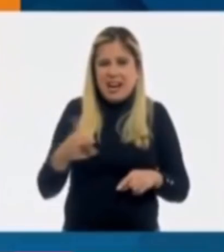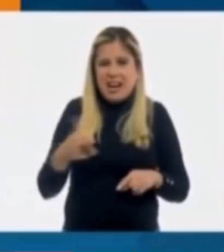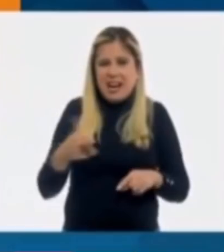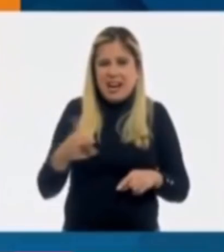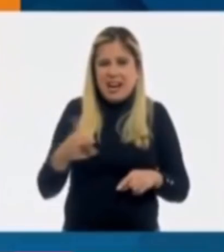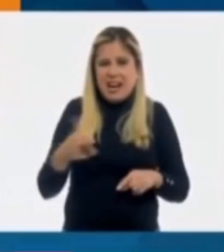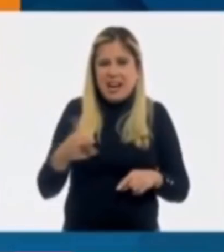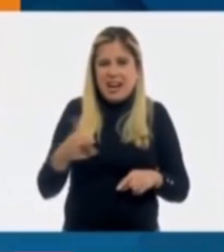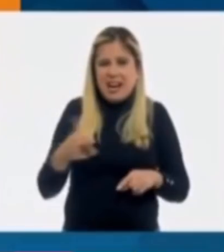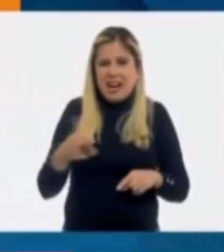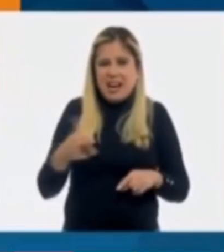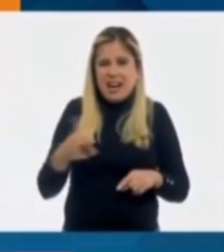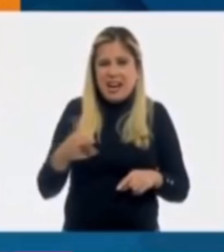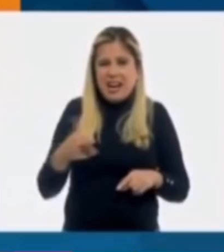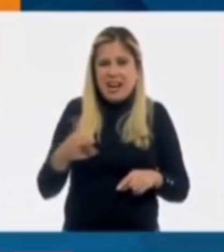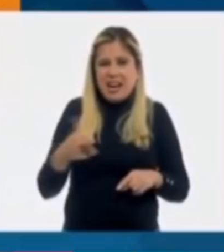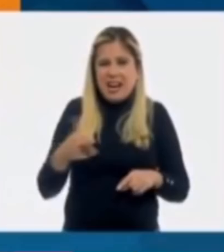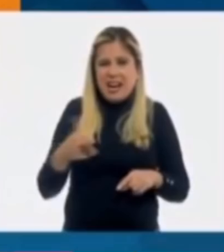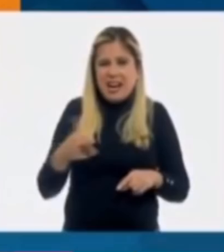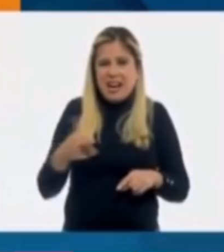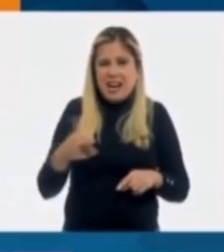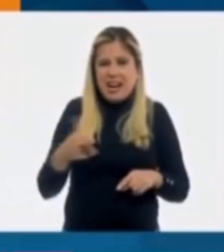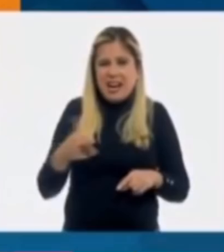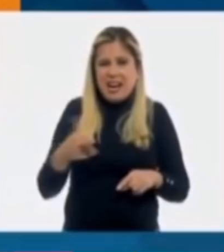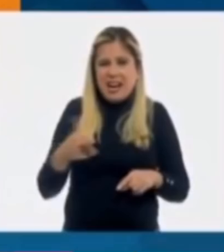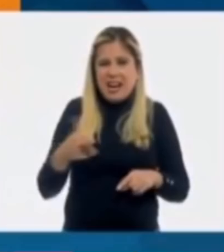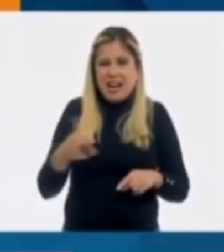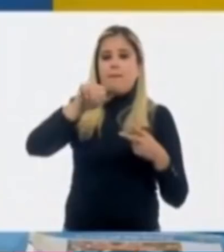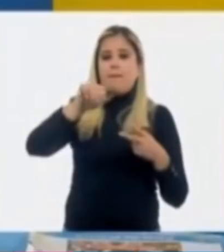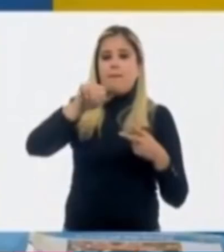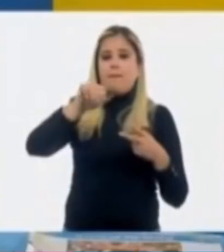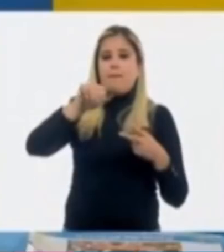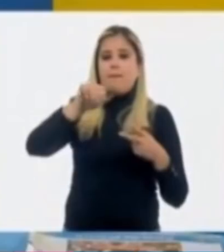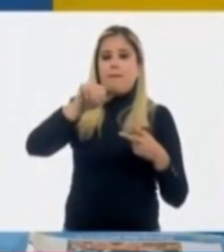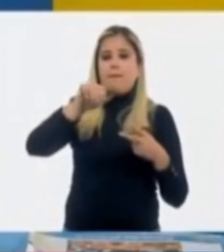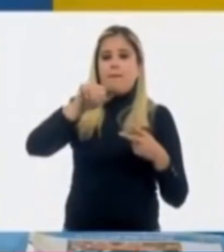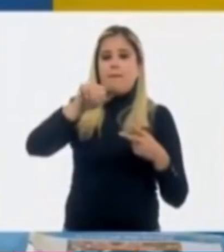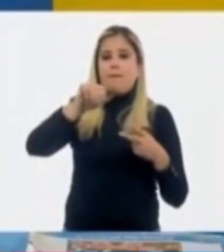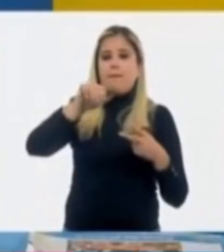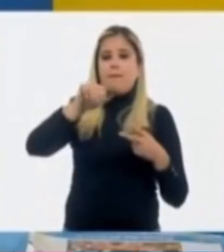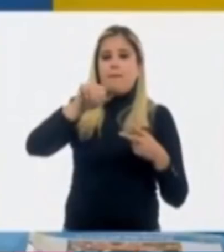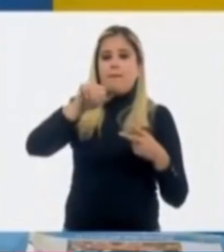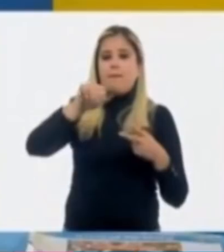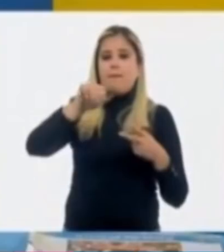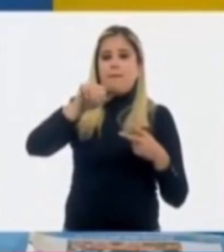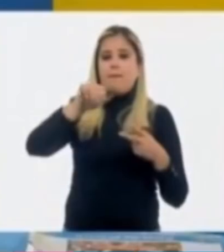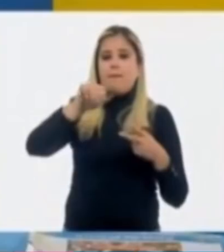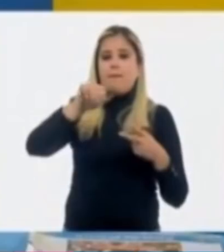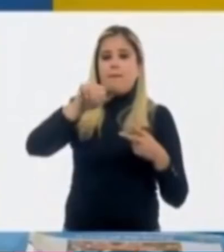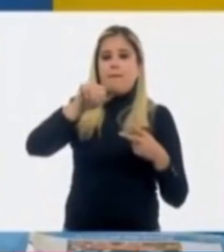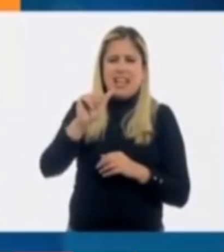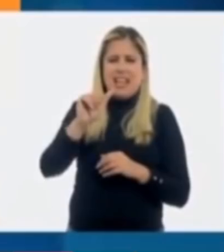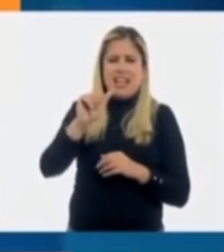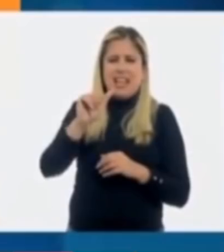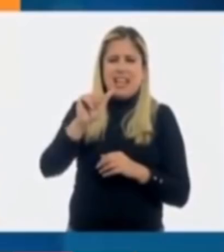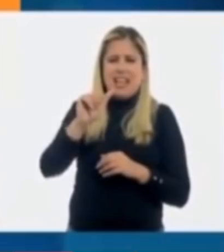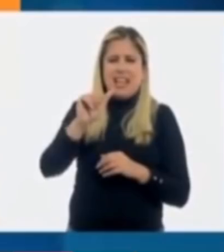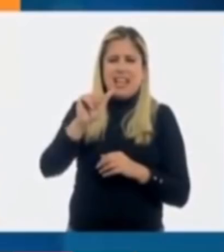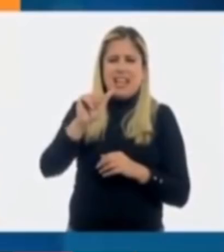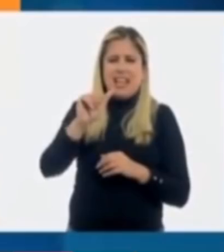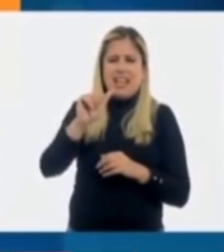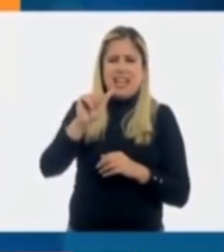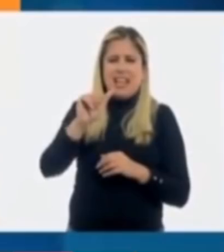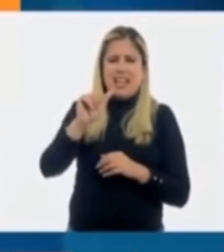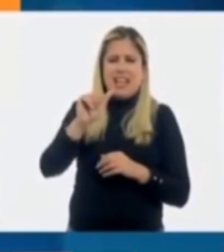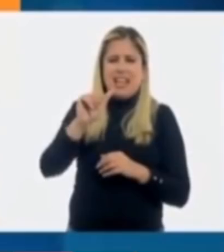crecen debajo del mar. Por ejemplo, mangle crece en los manglares y tiene una gran cantidad de peces, ranas, cocodrilos y aves acuáticas.